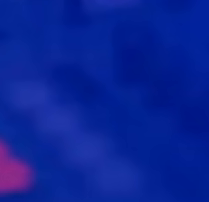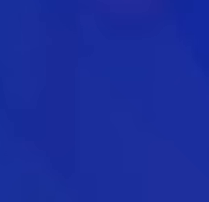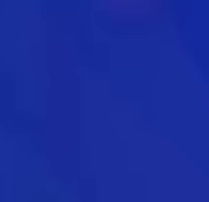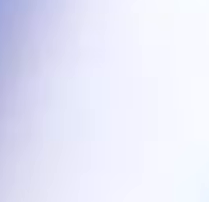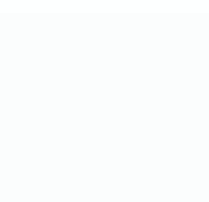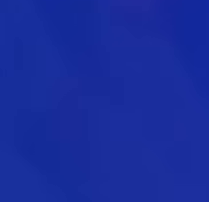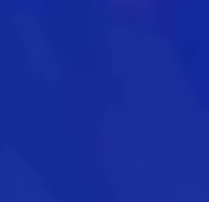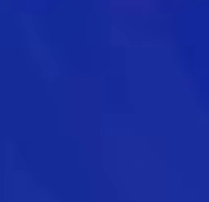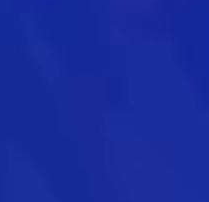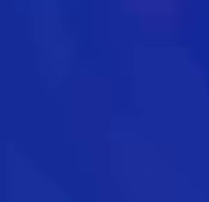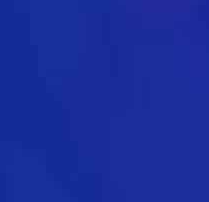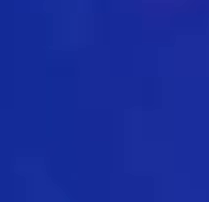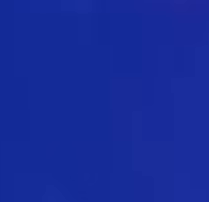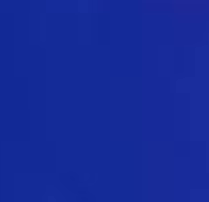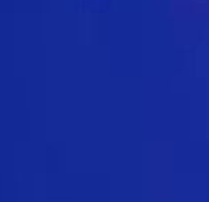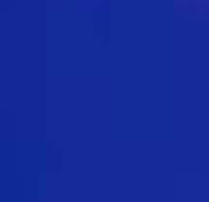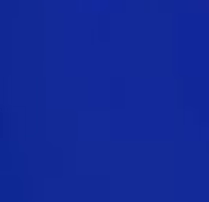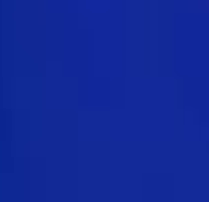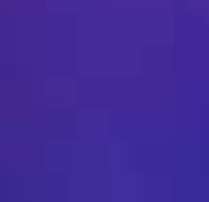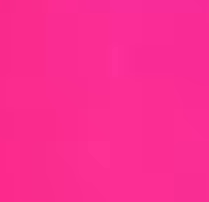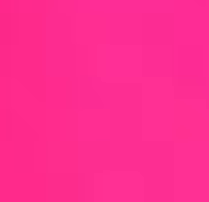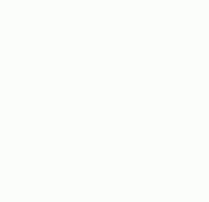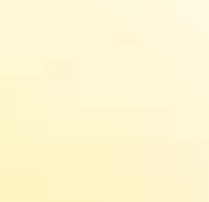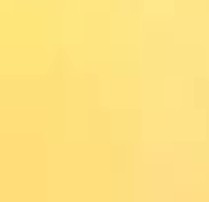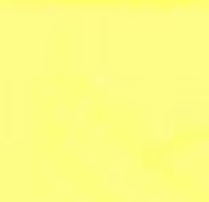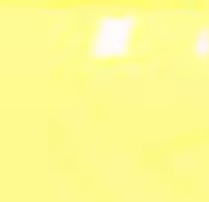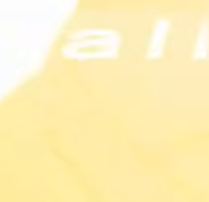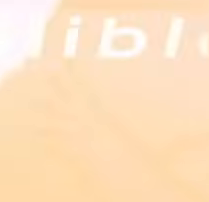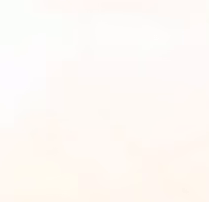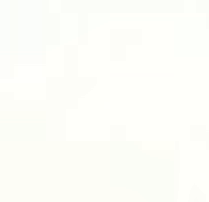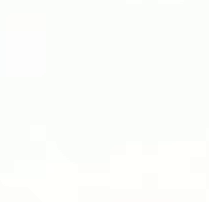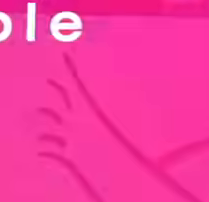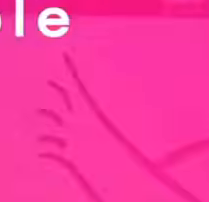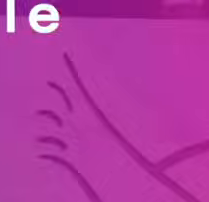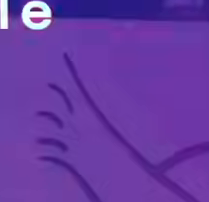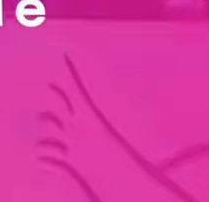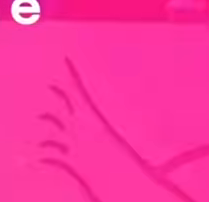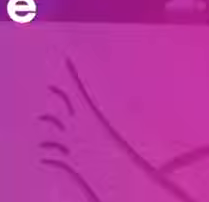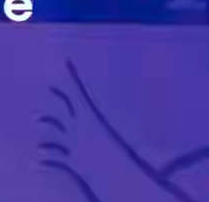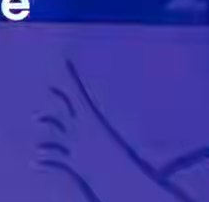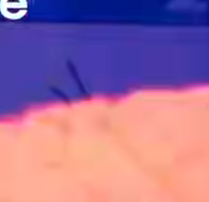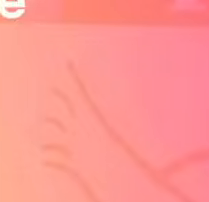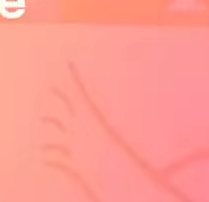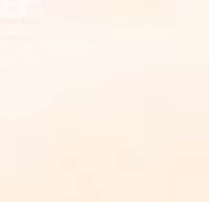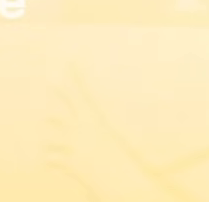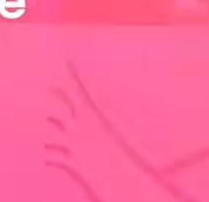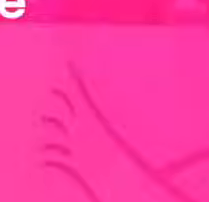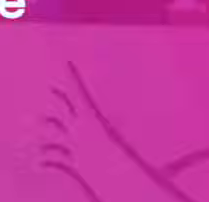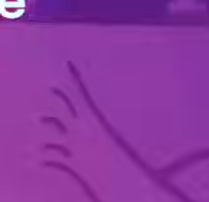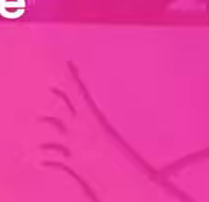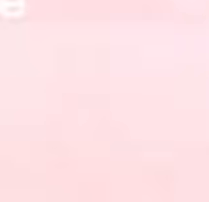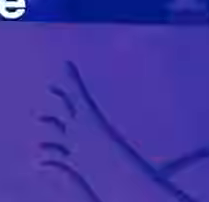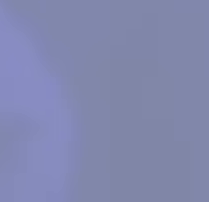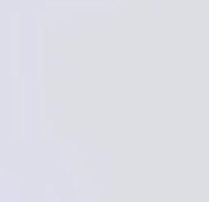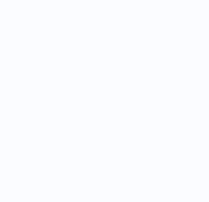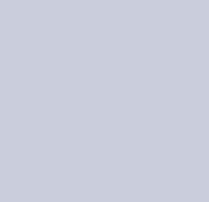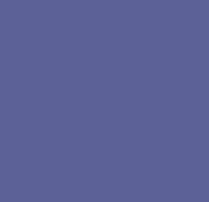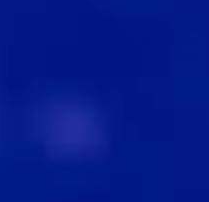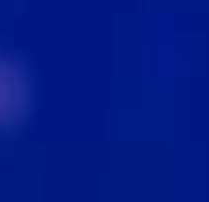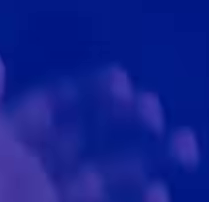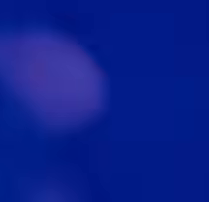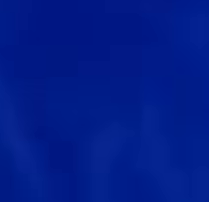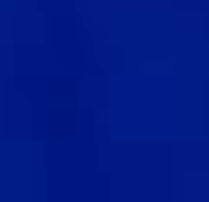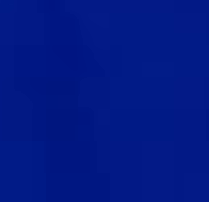y Ebenezer Producciones presentó La Biblia, Palabra Infalible. Una transmisión de nuestro